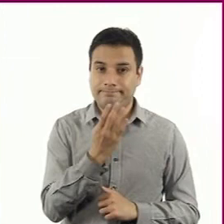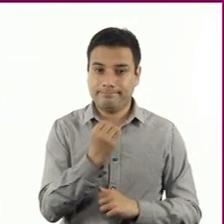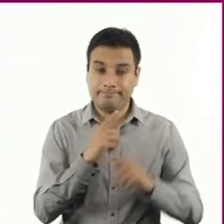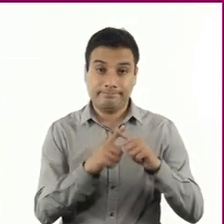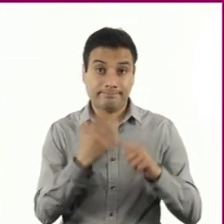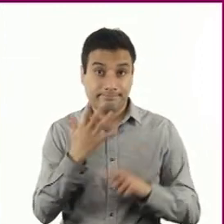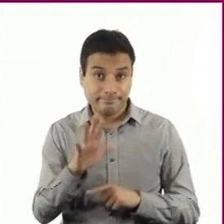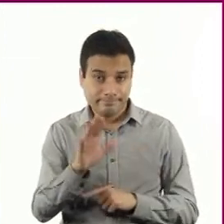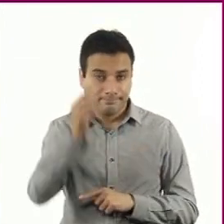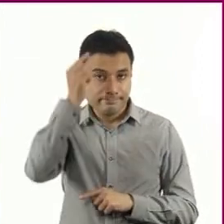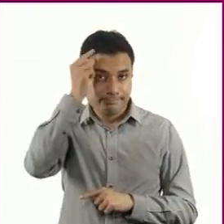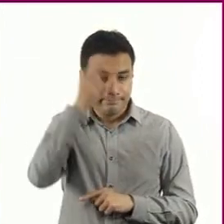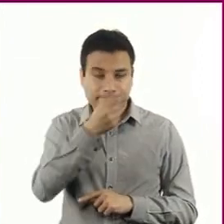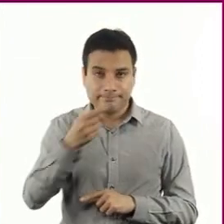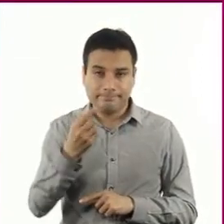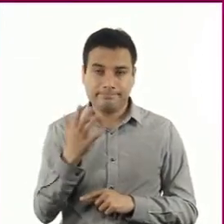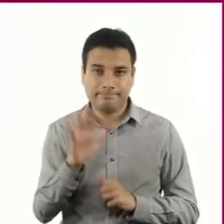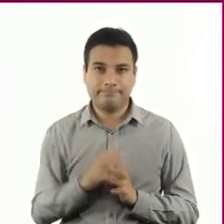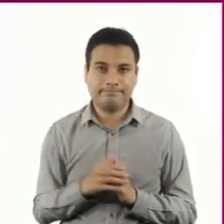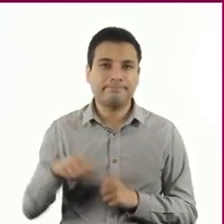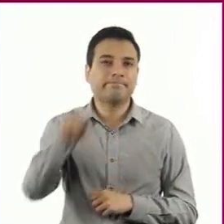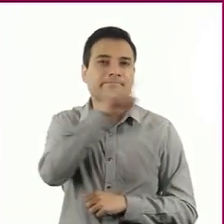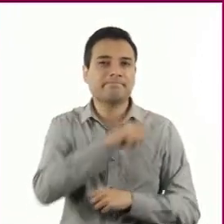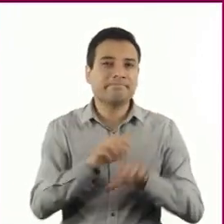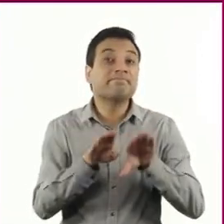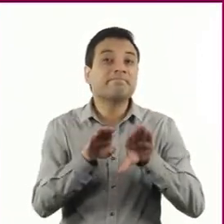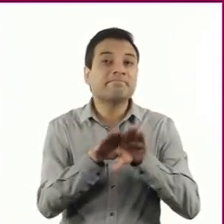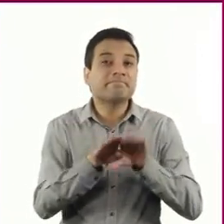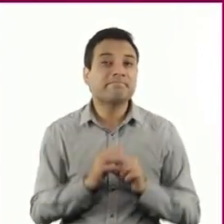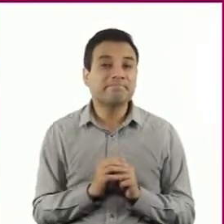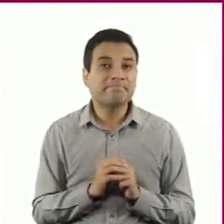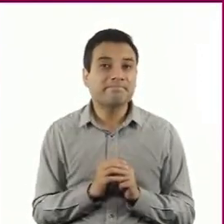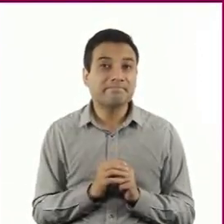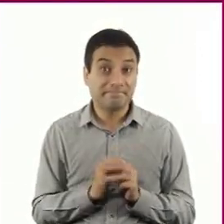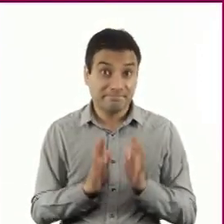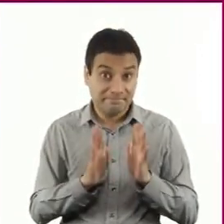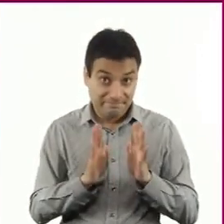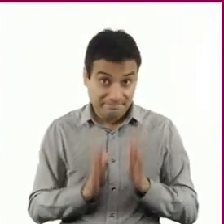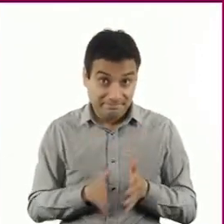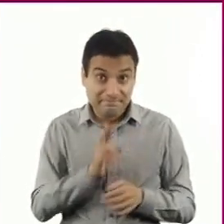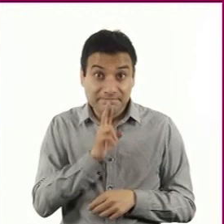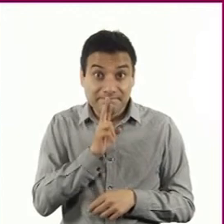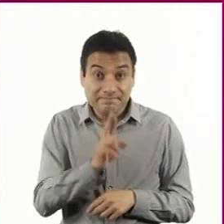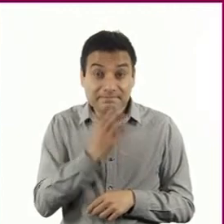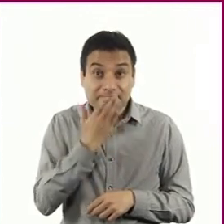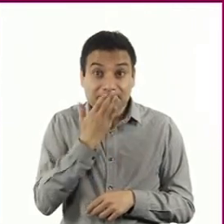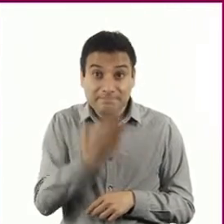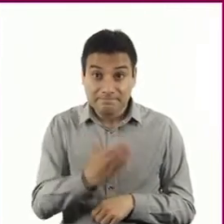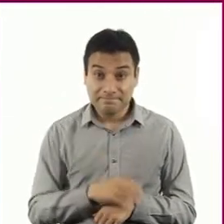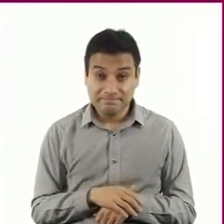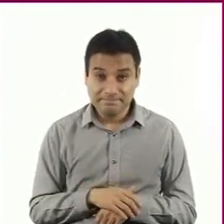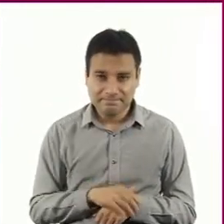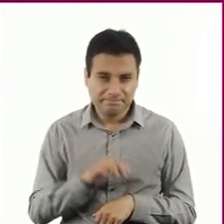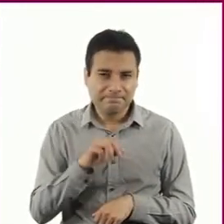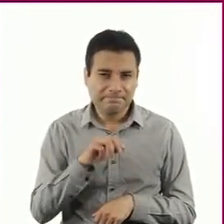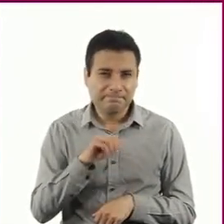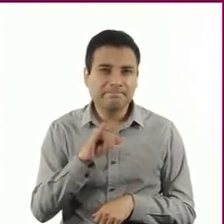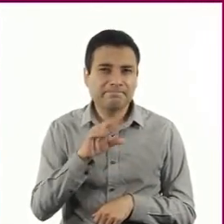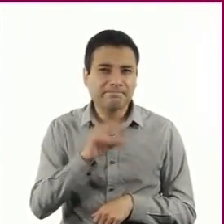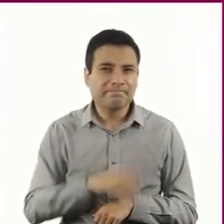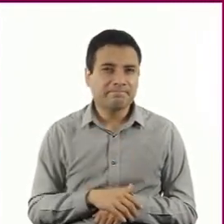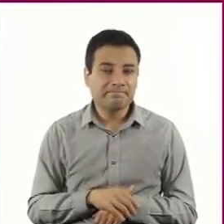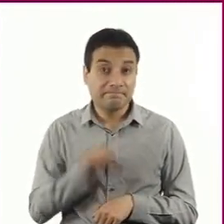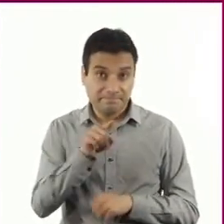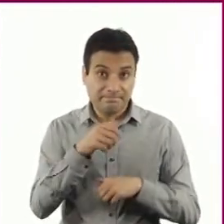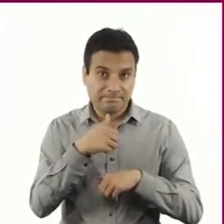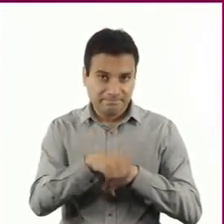potencia negativa. En casa, ¿cómo les fue? ¿Lograron representar correctamente las cantidades en notación decimal y en